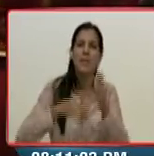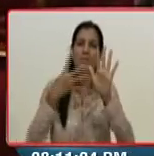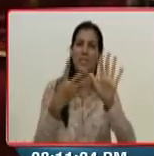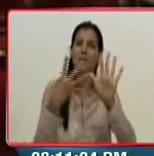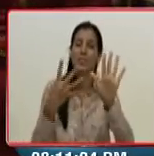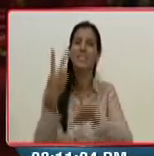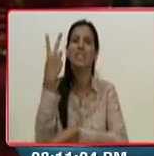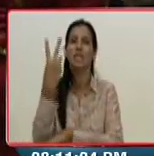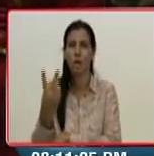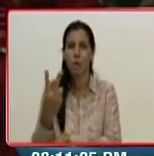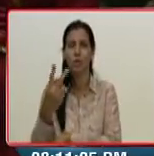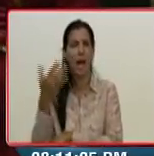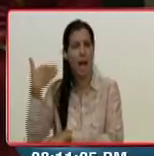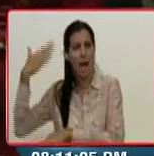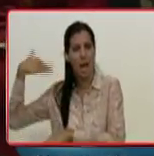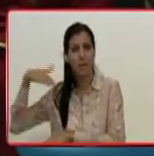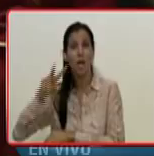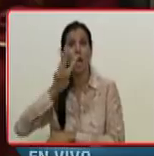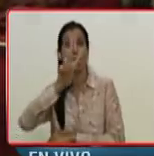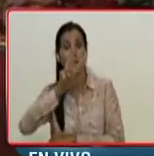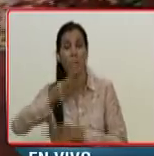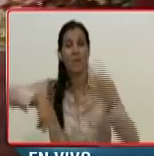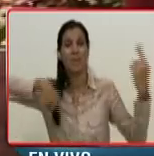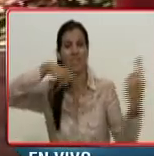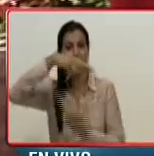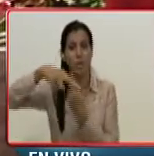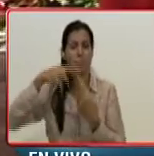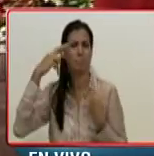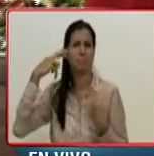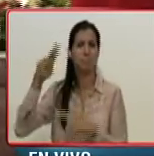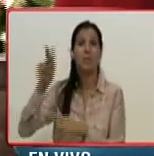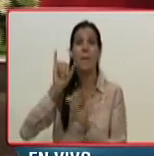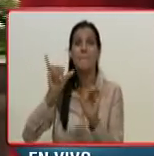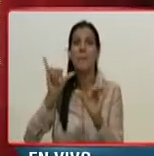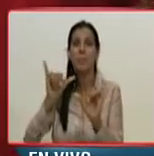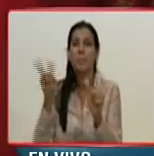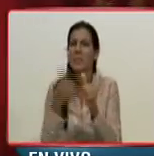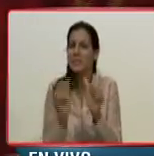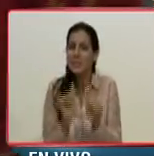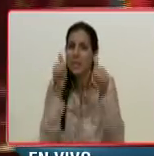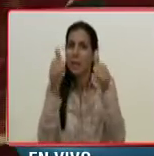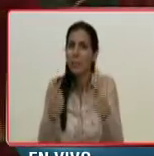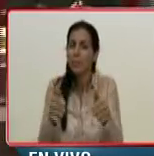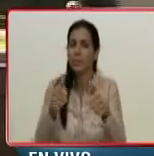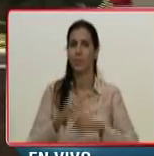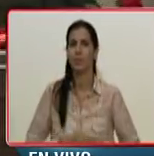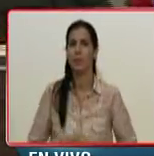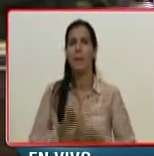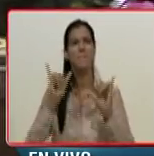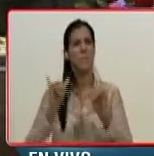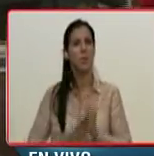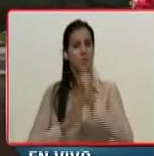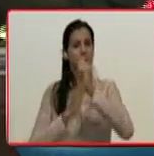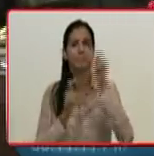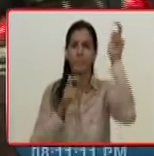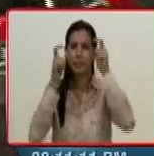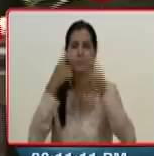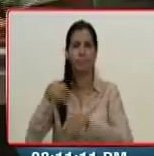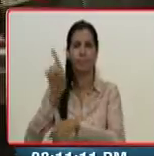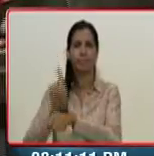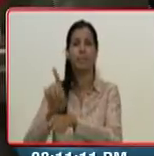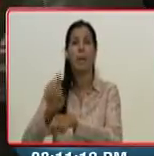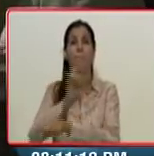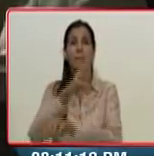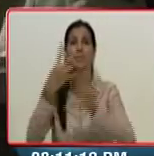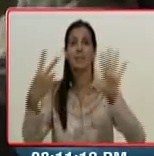1992, con dos rebeliones que tuvieron el mismo principio y quizás el mismo líder, Hugo Chávez Frías, 27